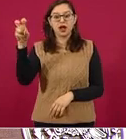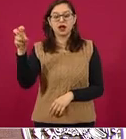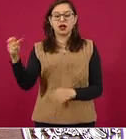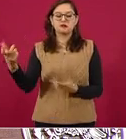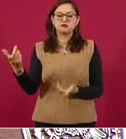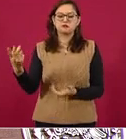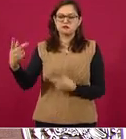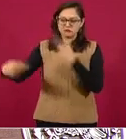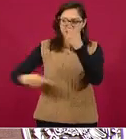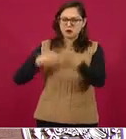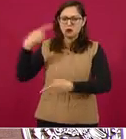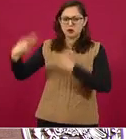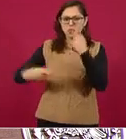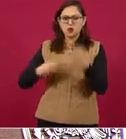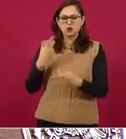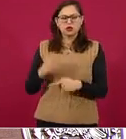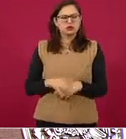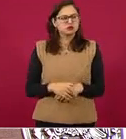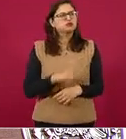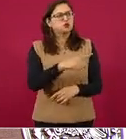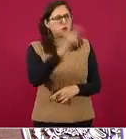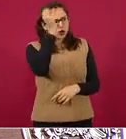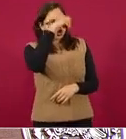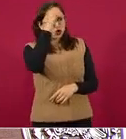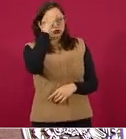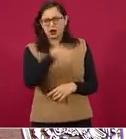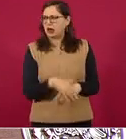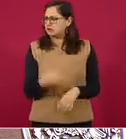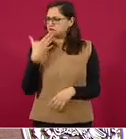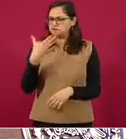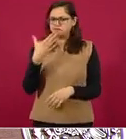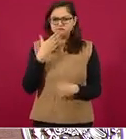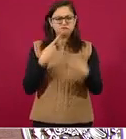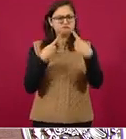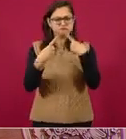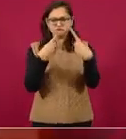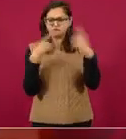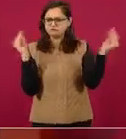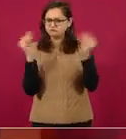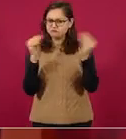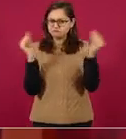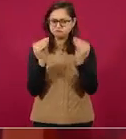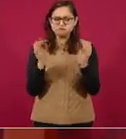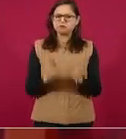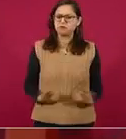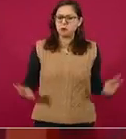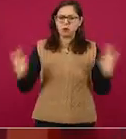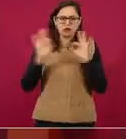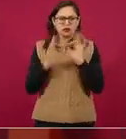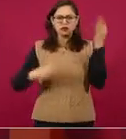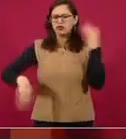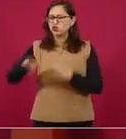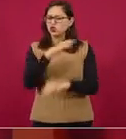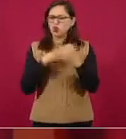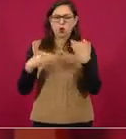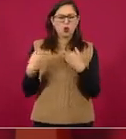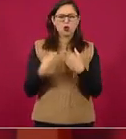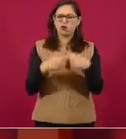Dije que era bueno el debate, el ventilar esto.